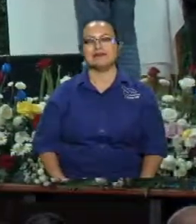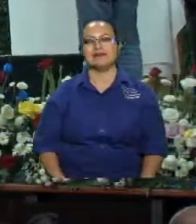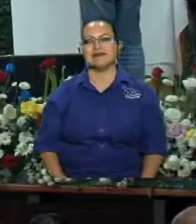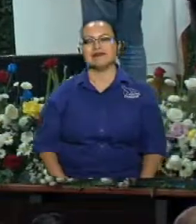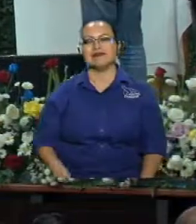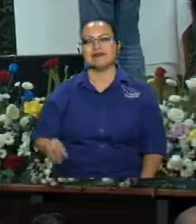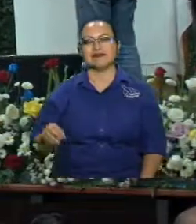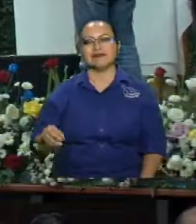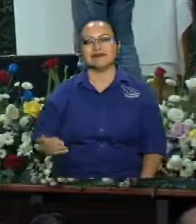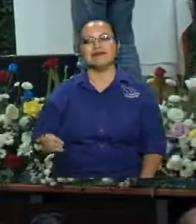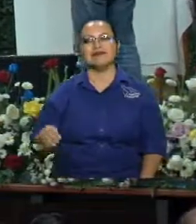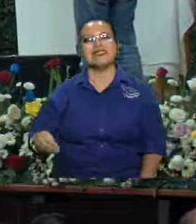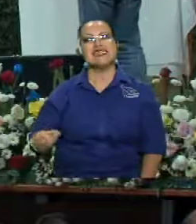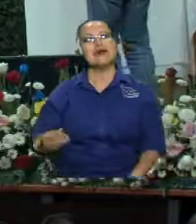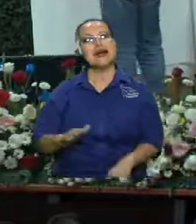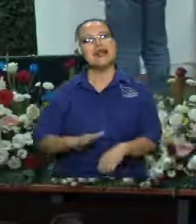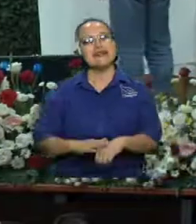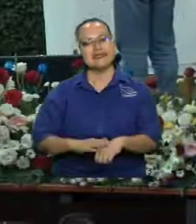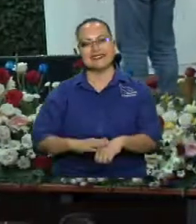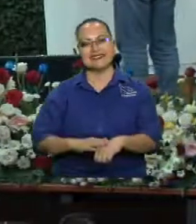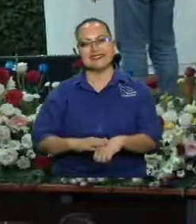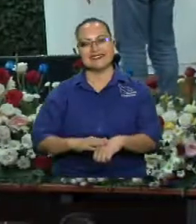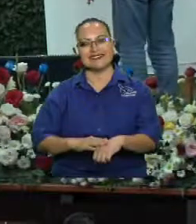esquina. Perfecto. ¿Aquí quién más queda?